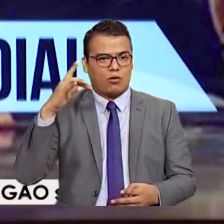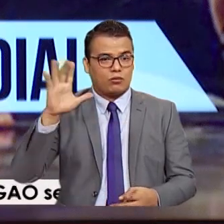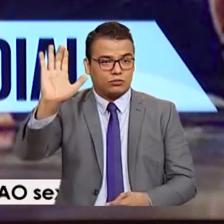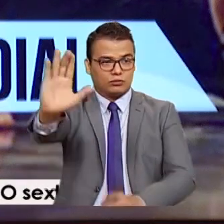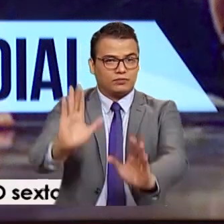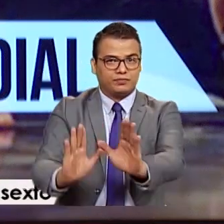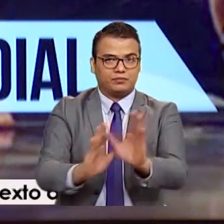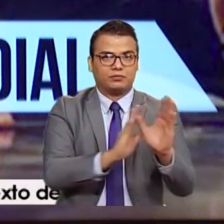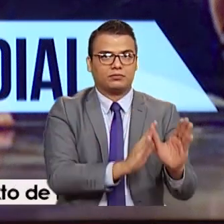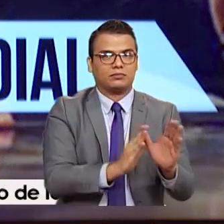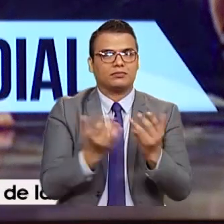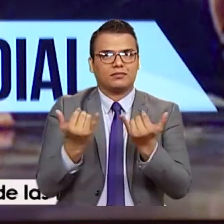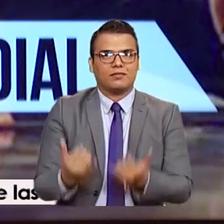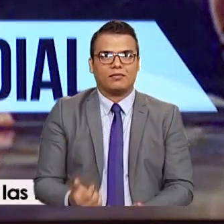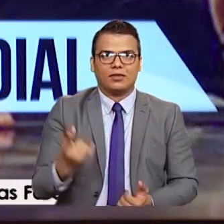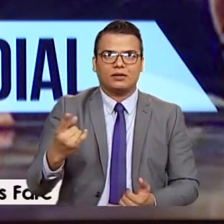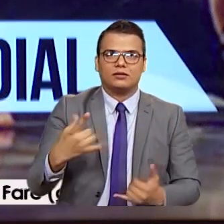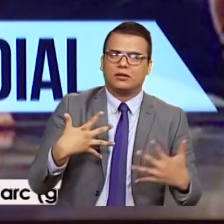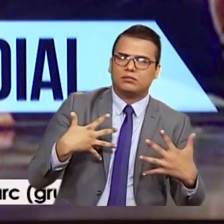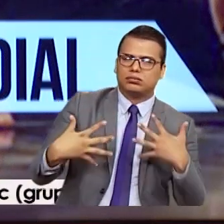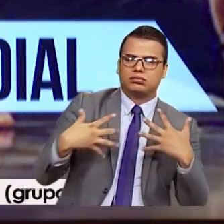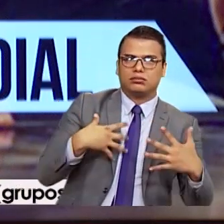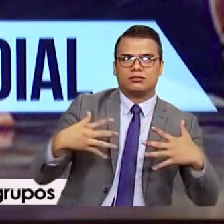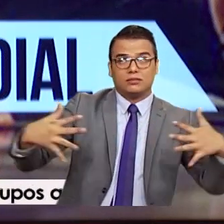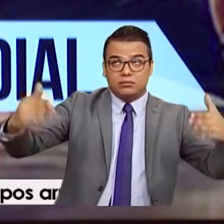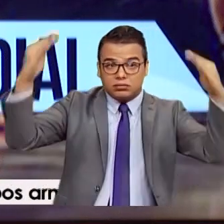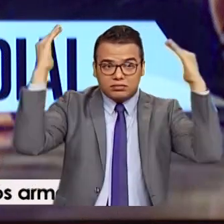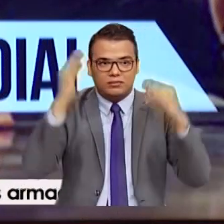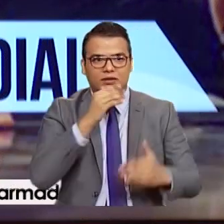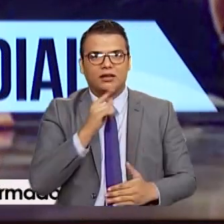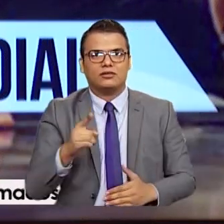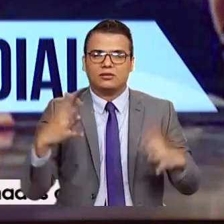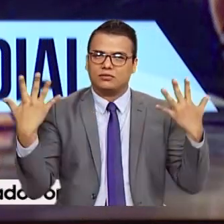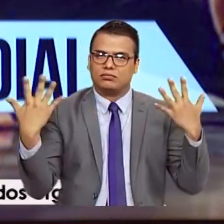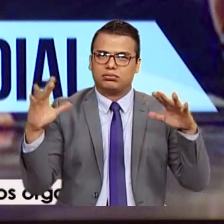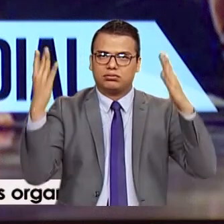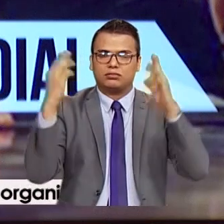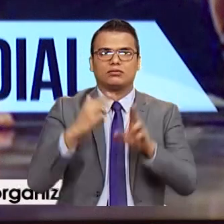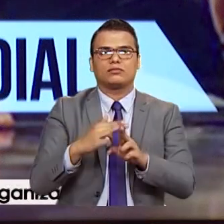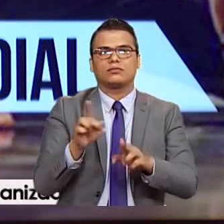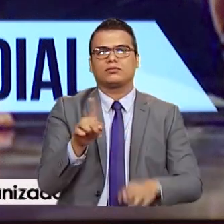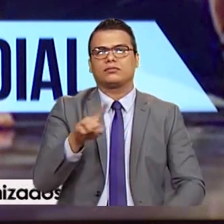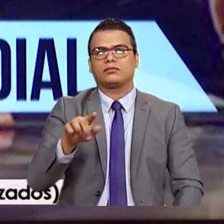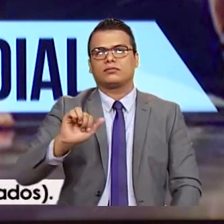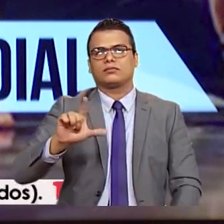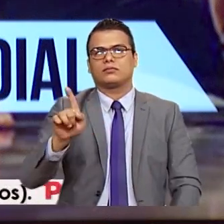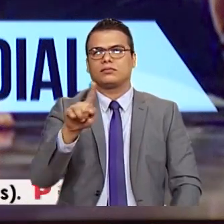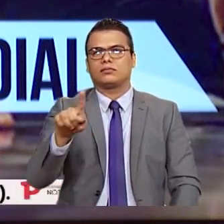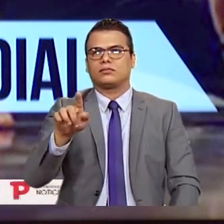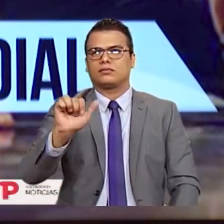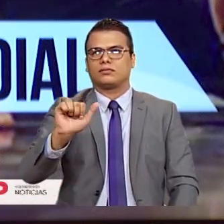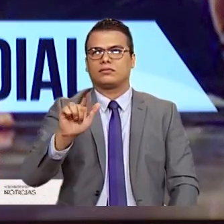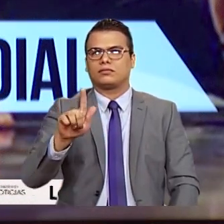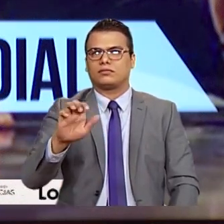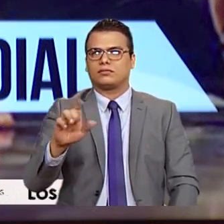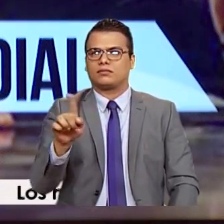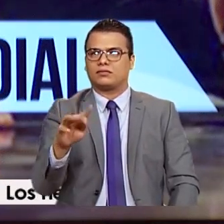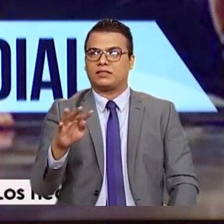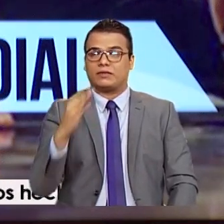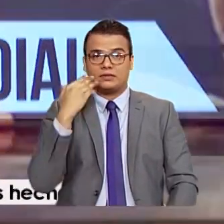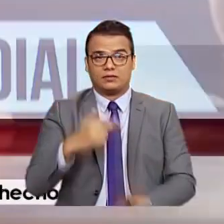y a esta hora en el teatro los cristales en cali avanza el salsa fex y con toda la información está ana montaño adelante ana